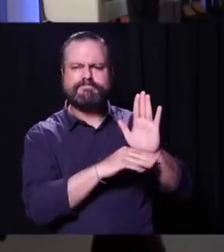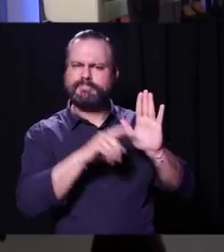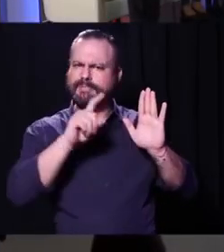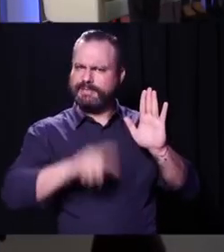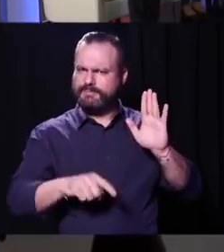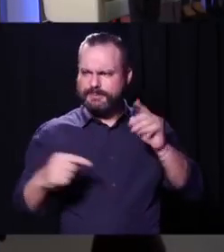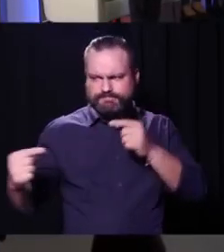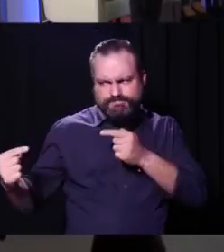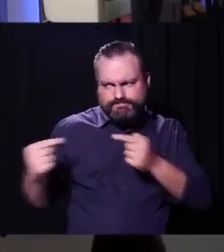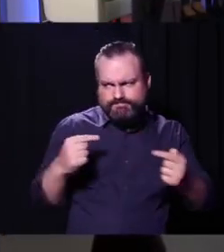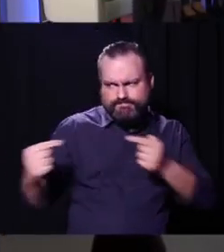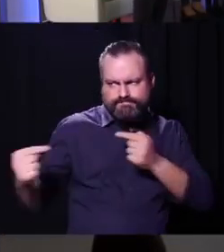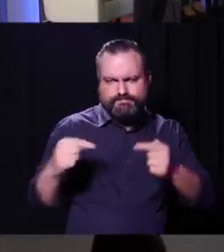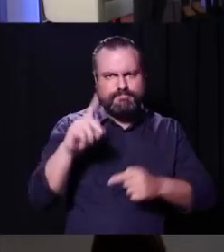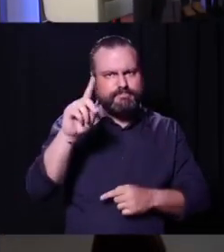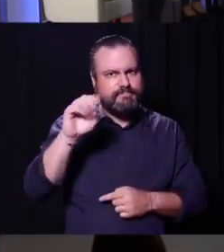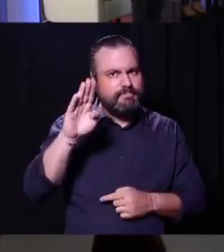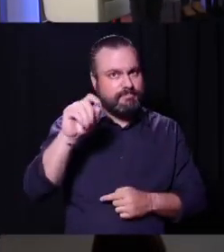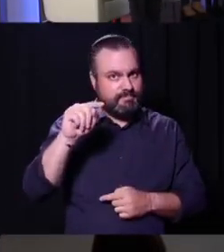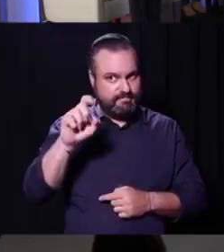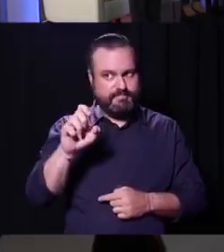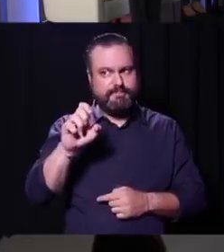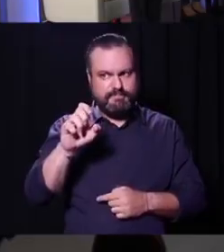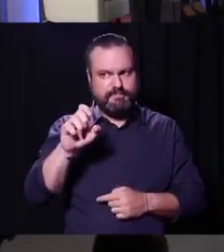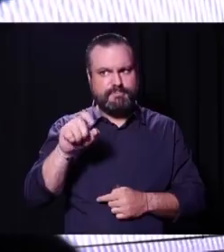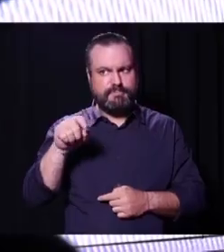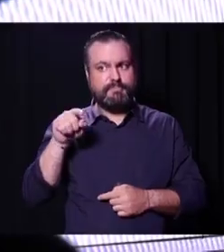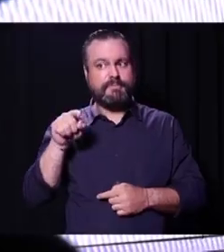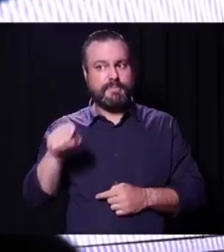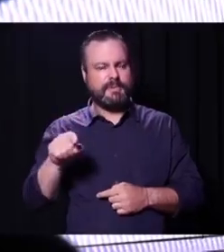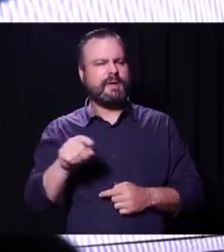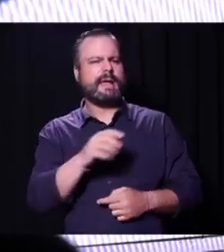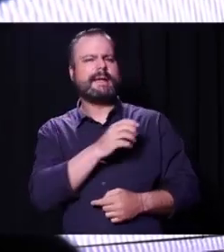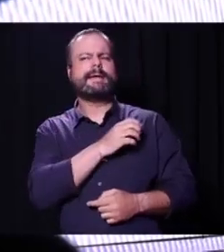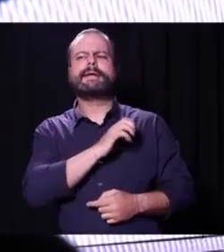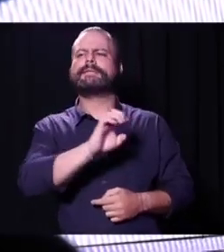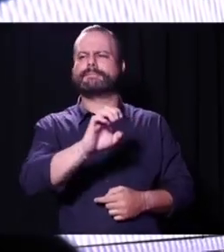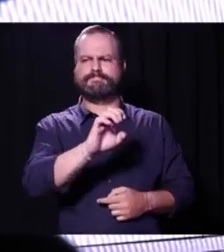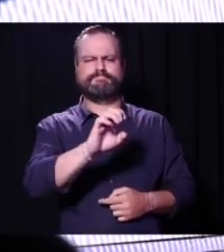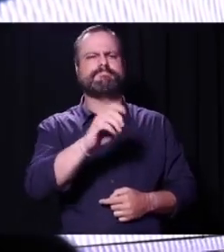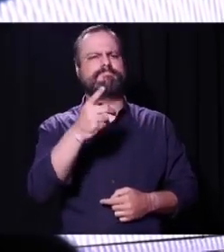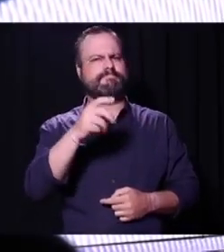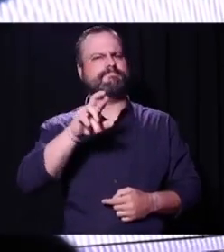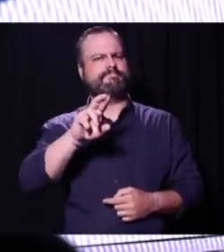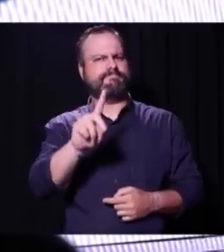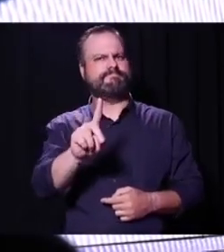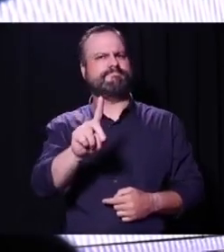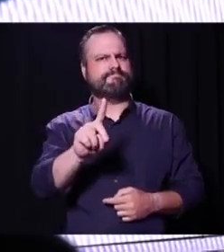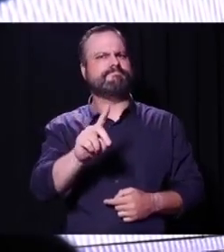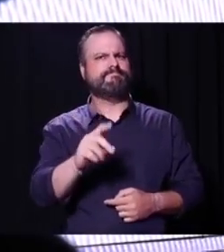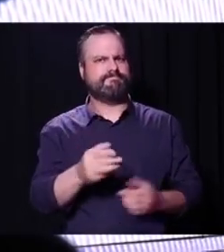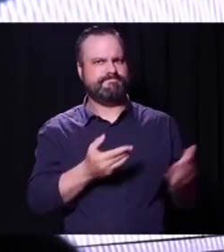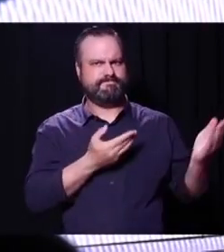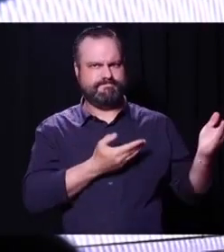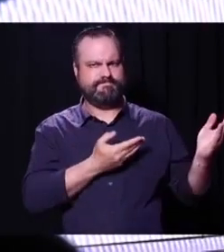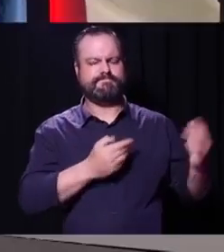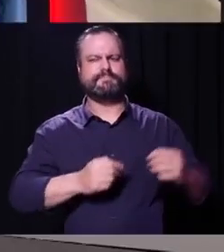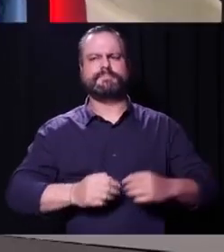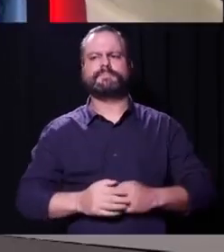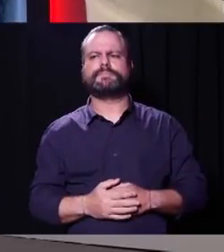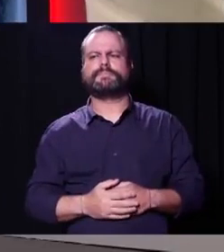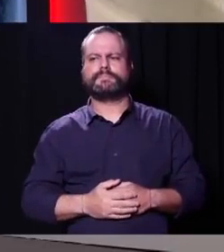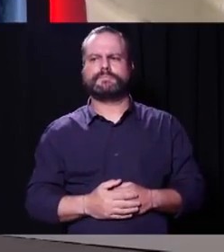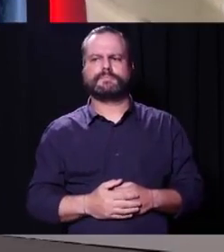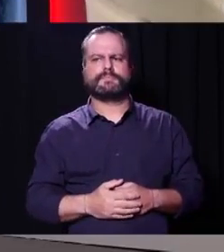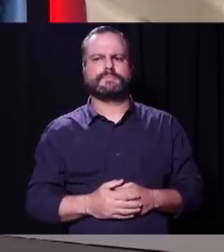partido. Agotado el periodo de preguntas, podrá usted hacer uso de la palabra por 4 minutos adicionales